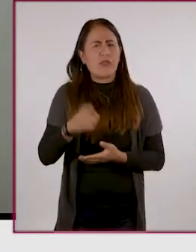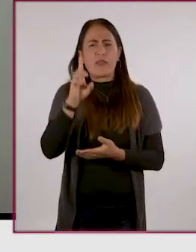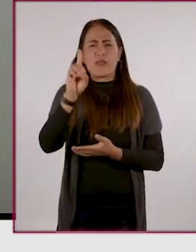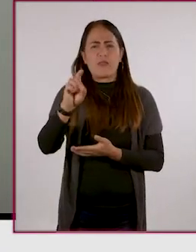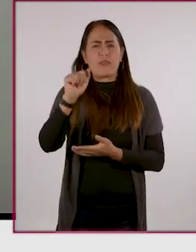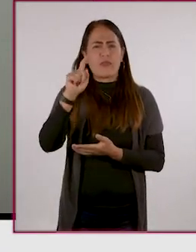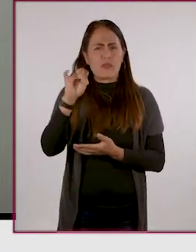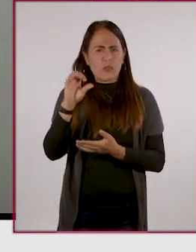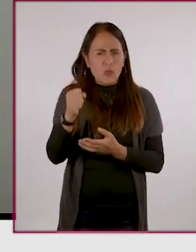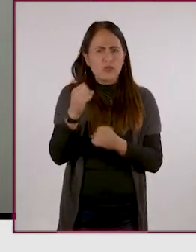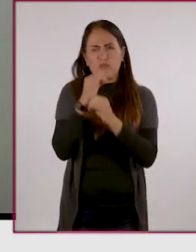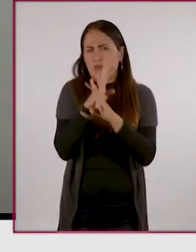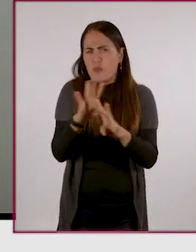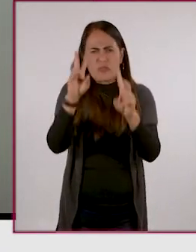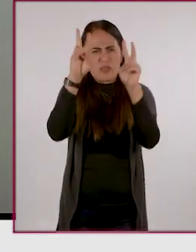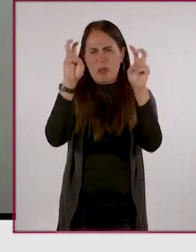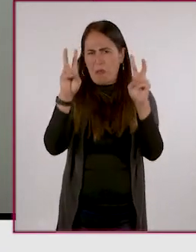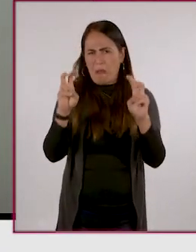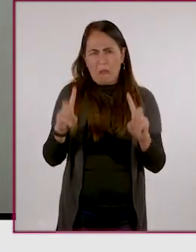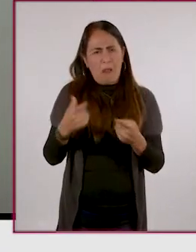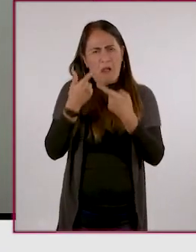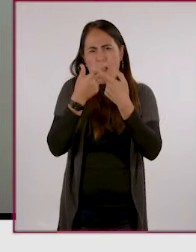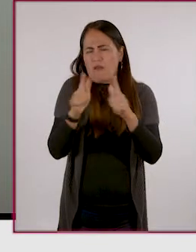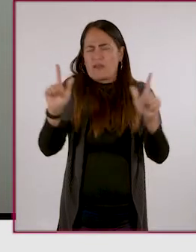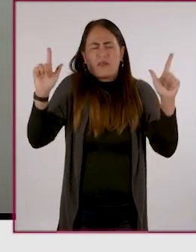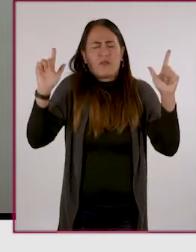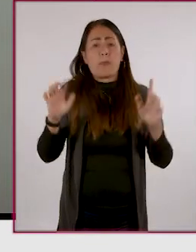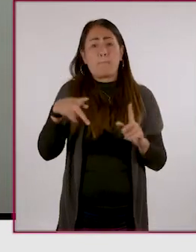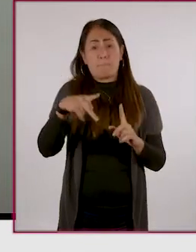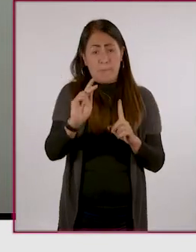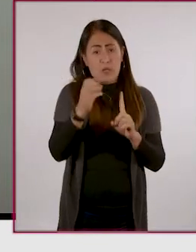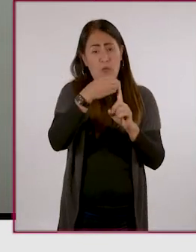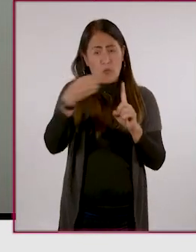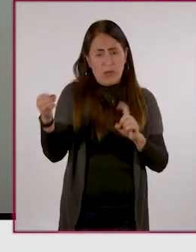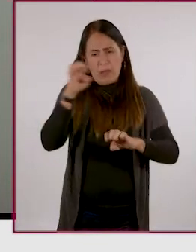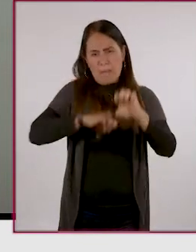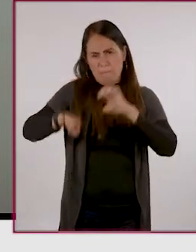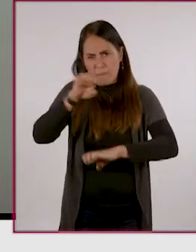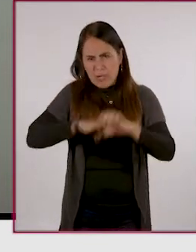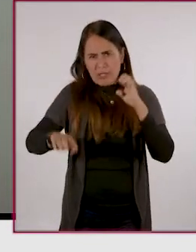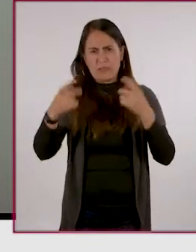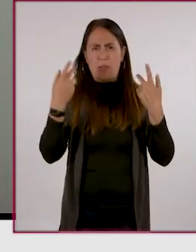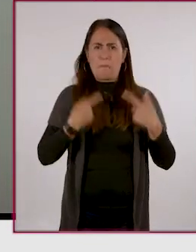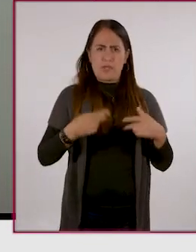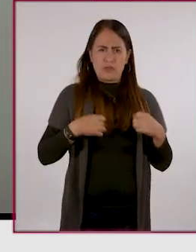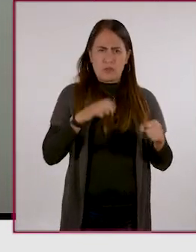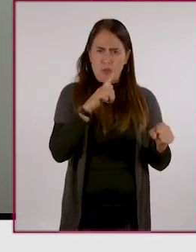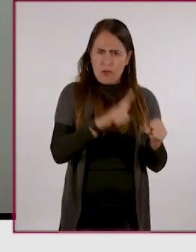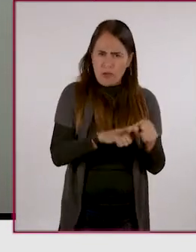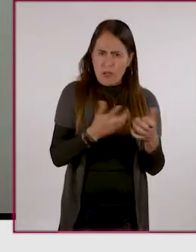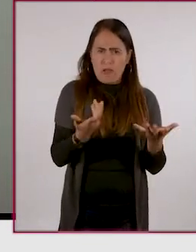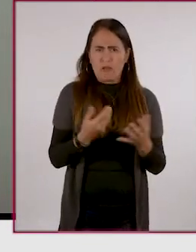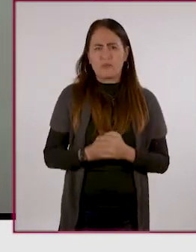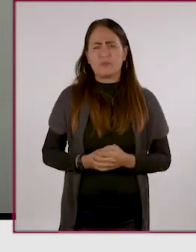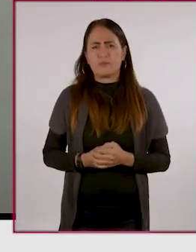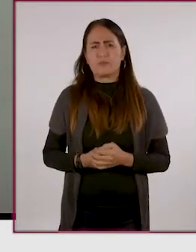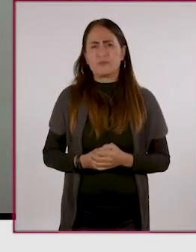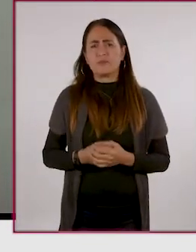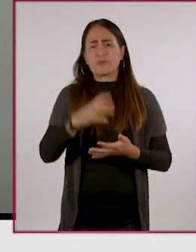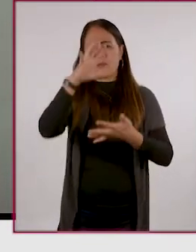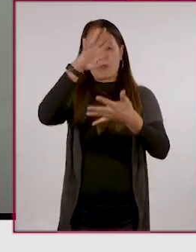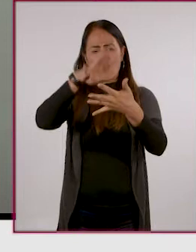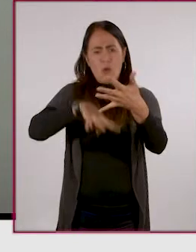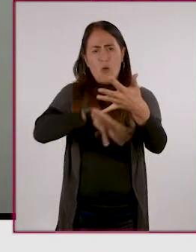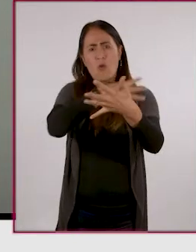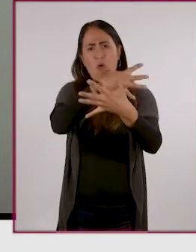para organizar todos los datos que tenemos de cualquier índole, ¿no? Datos de la empresa, datos personales